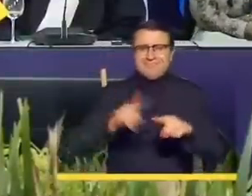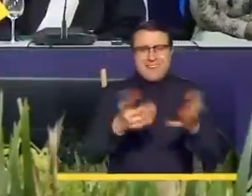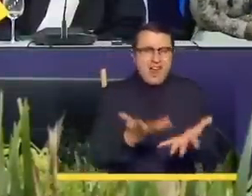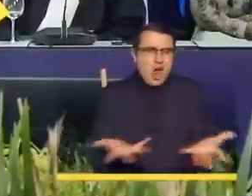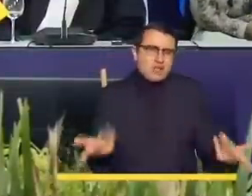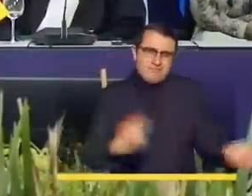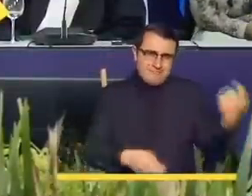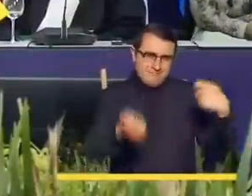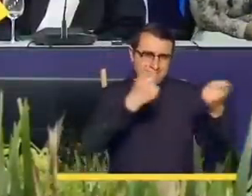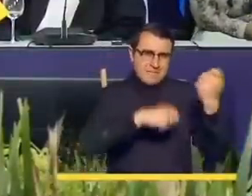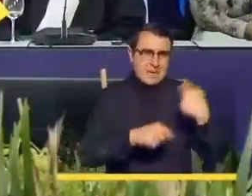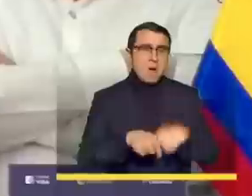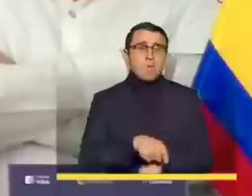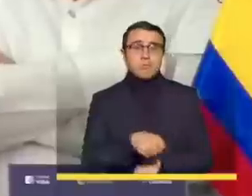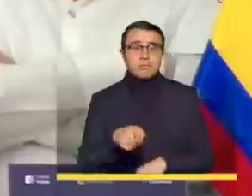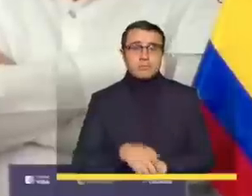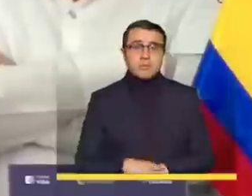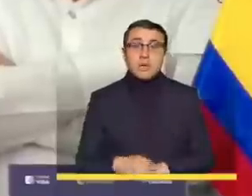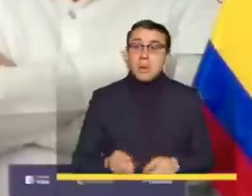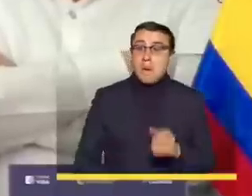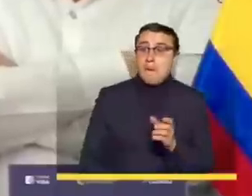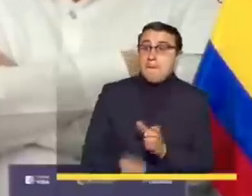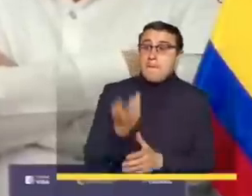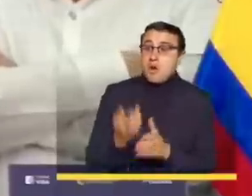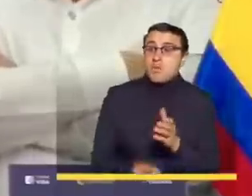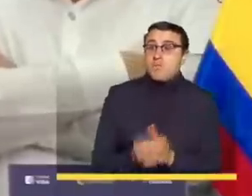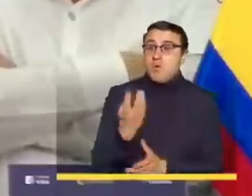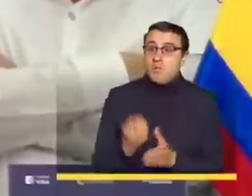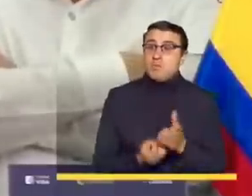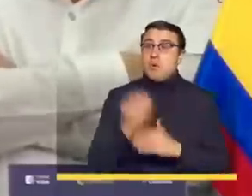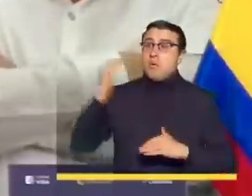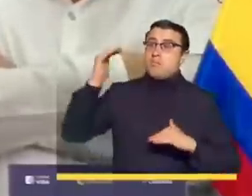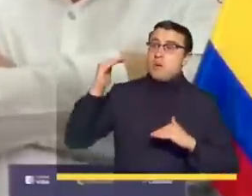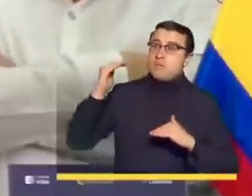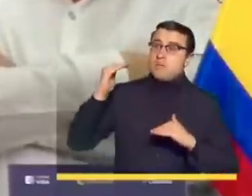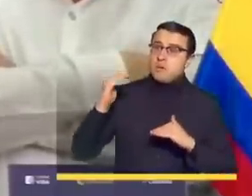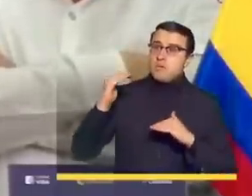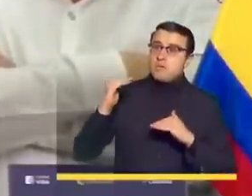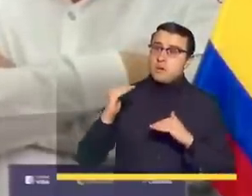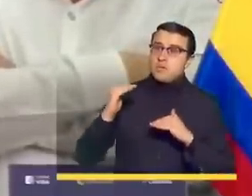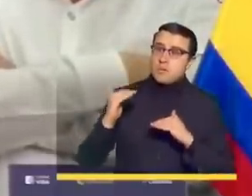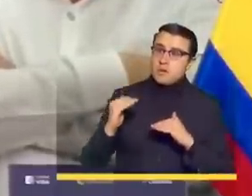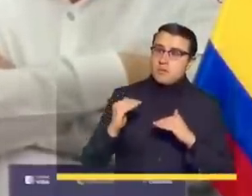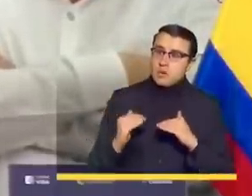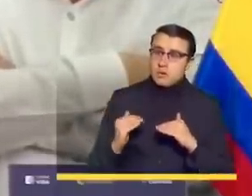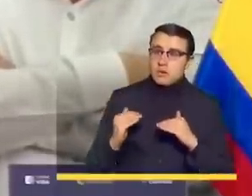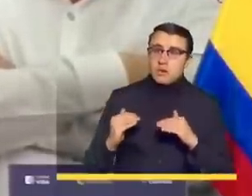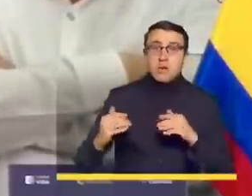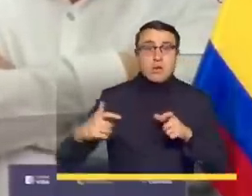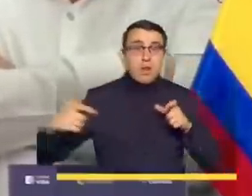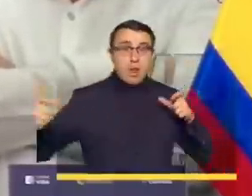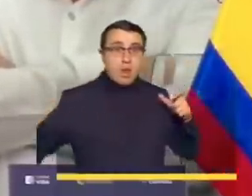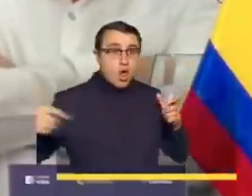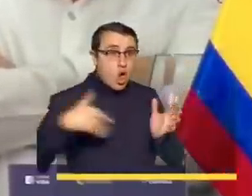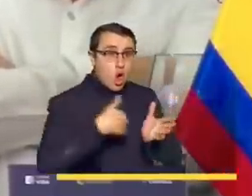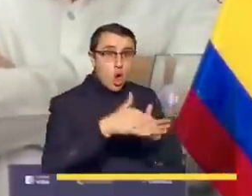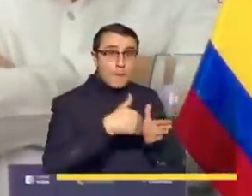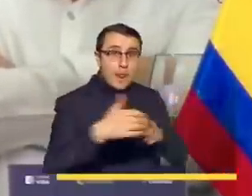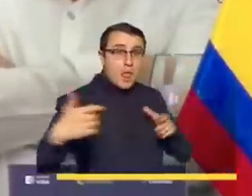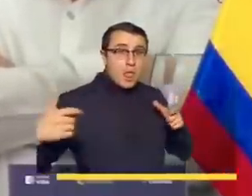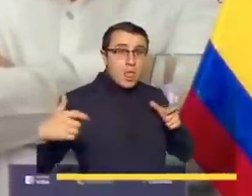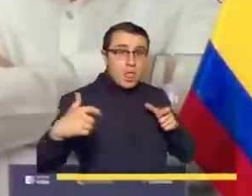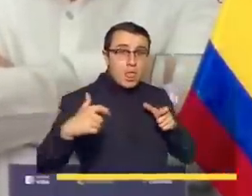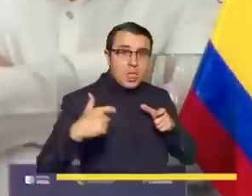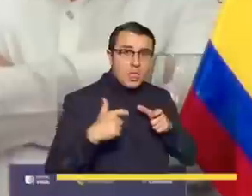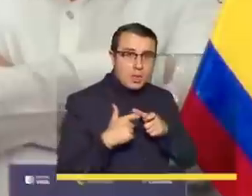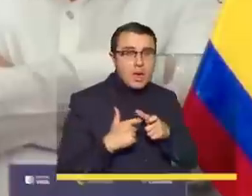¿Cierto? Si se reduce la demanda, ojo, se reduce el precio.